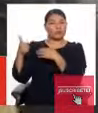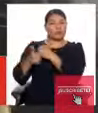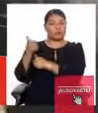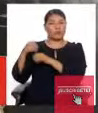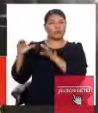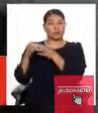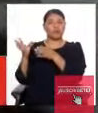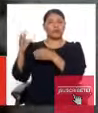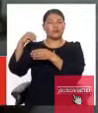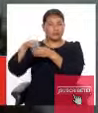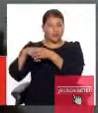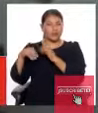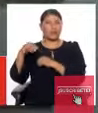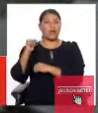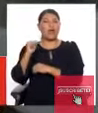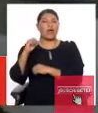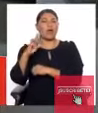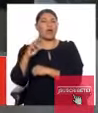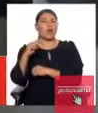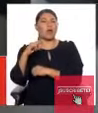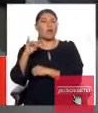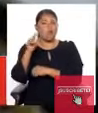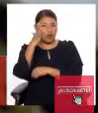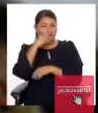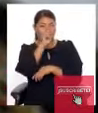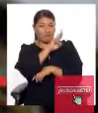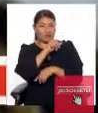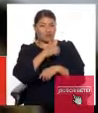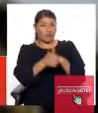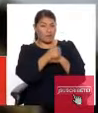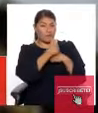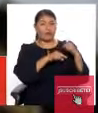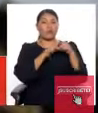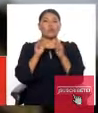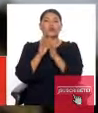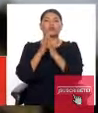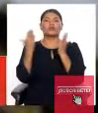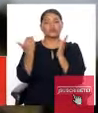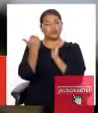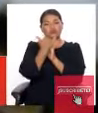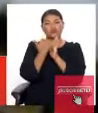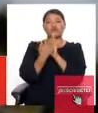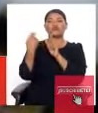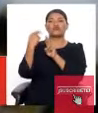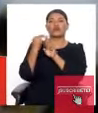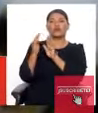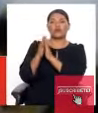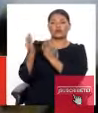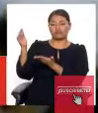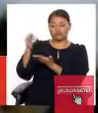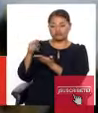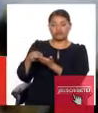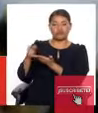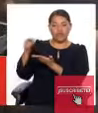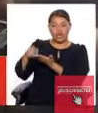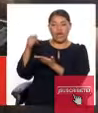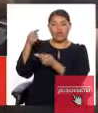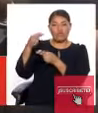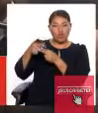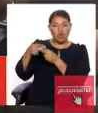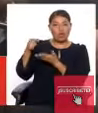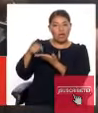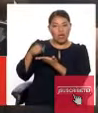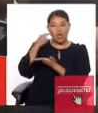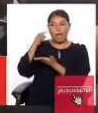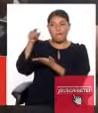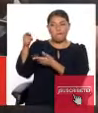Tren de Aragua. En su poder se encontraron cuadernos con los nombres de sus víctimas, a quienes extorsionaban sin piedad. Esta